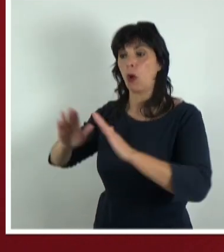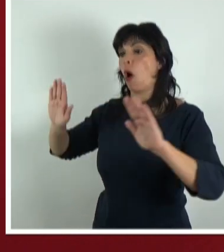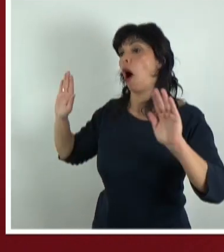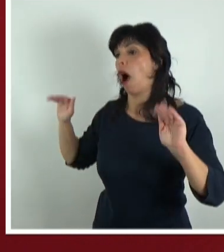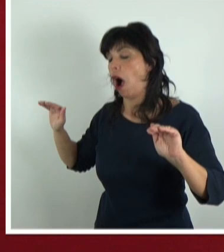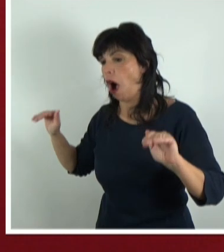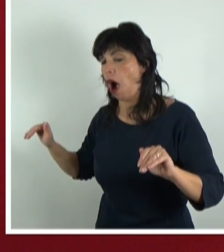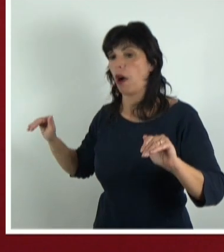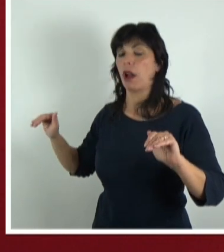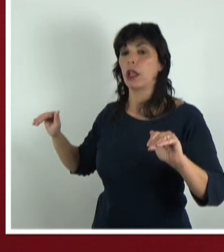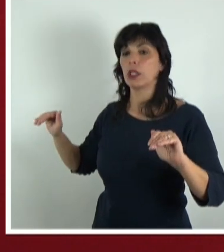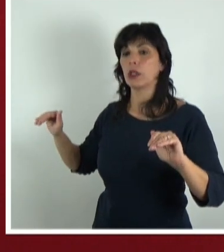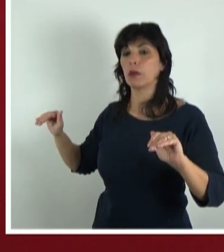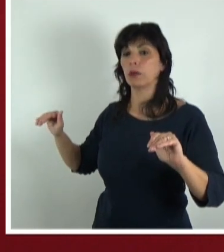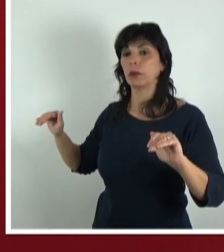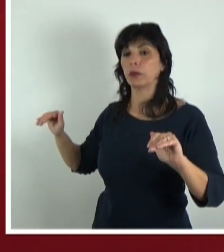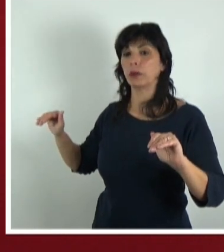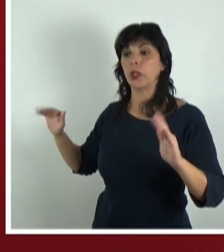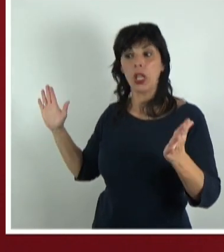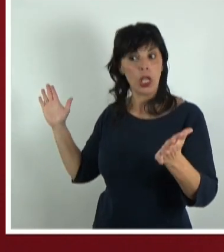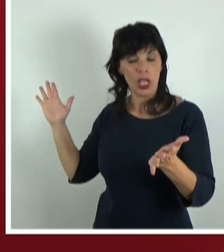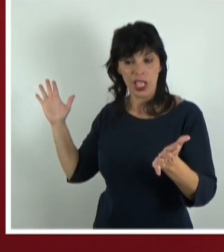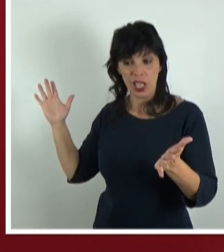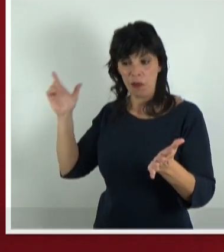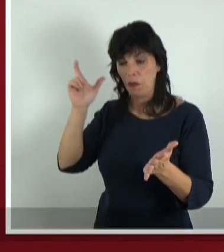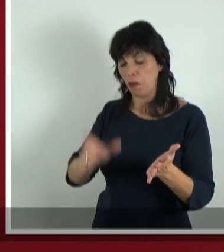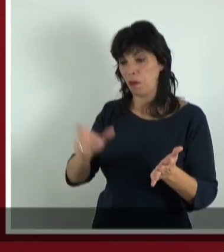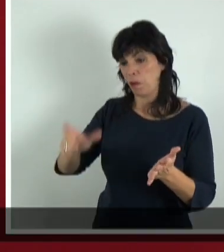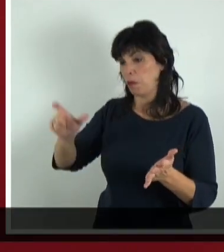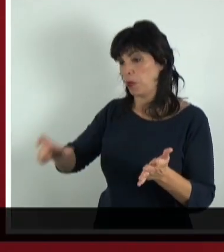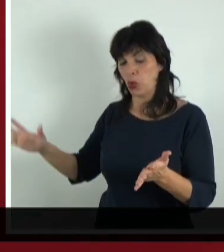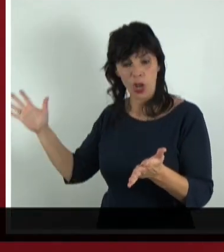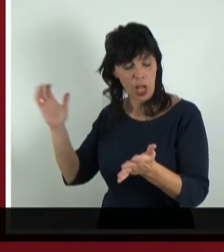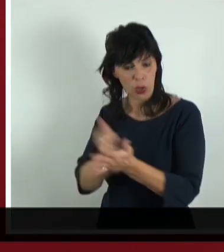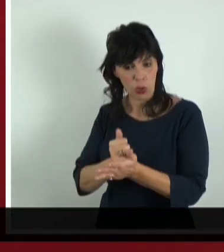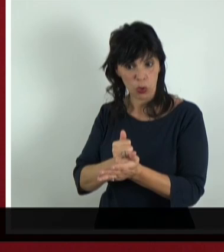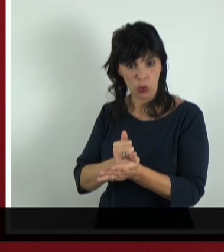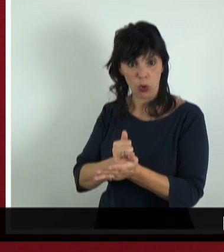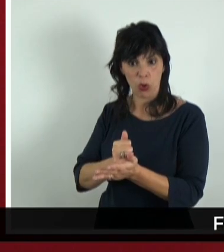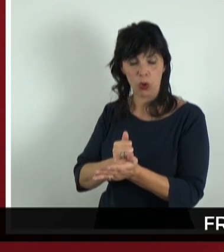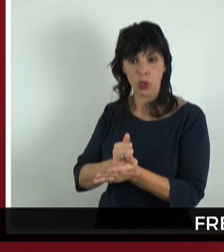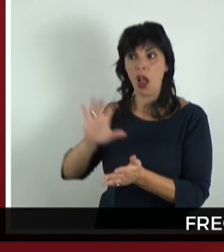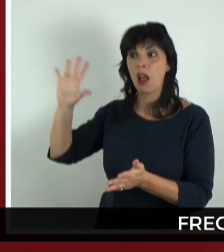ángeles y todos aquellos que ya están en el paraíso del Señor,